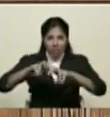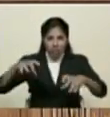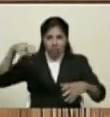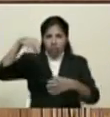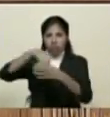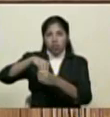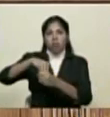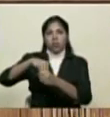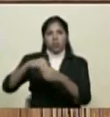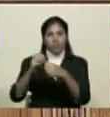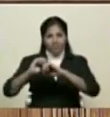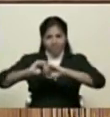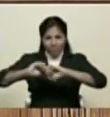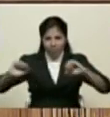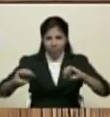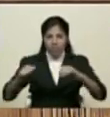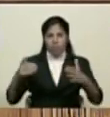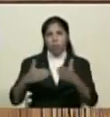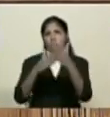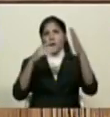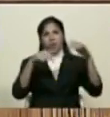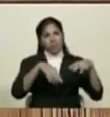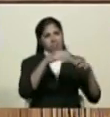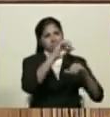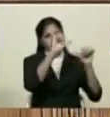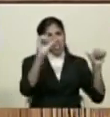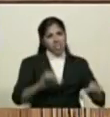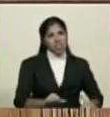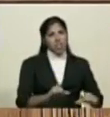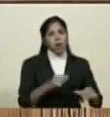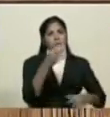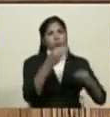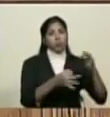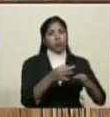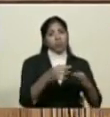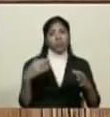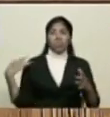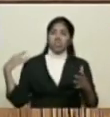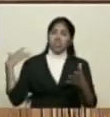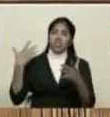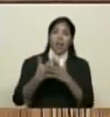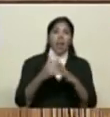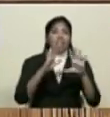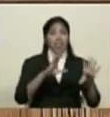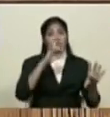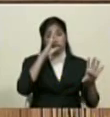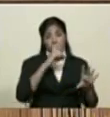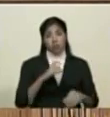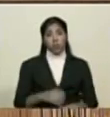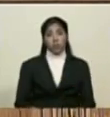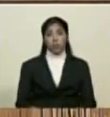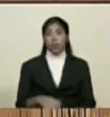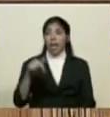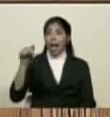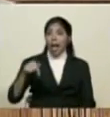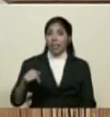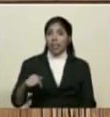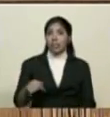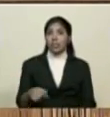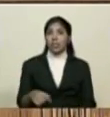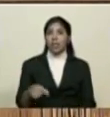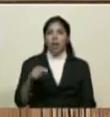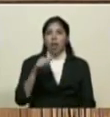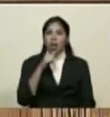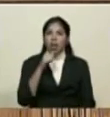que dañó, que denigró, que degradó el sistema de justicia durante 10 años. Porque donde hay un fiscal corrupto, ¿a quién corrompe él? Corrompe